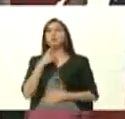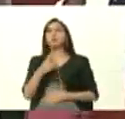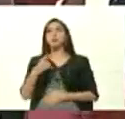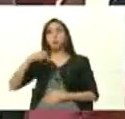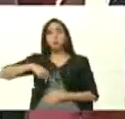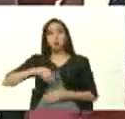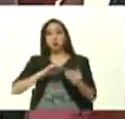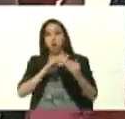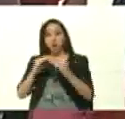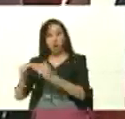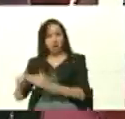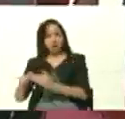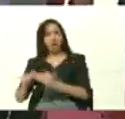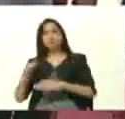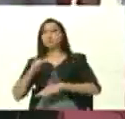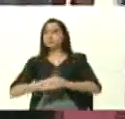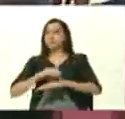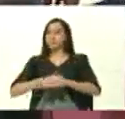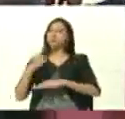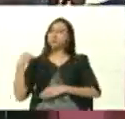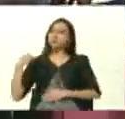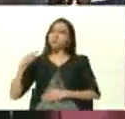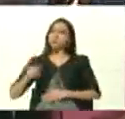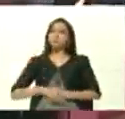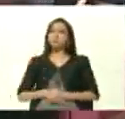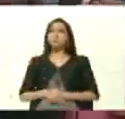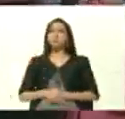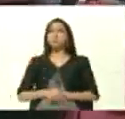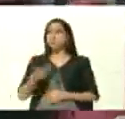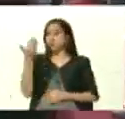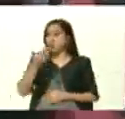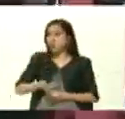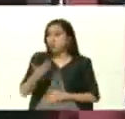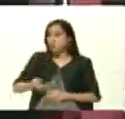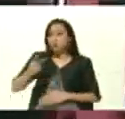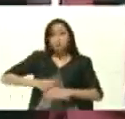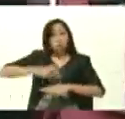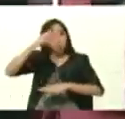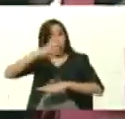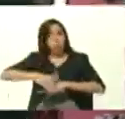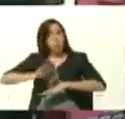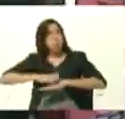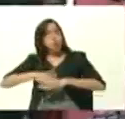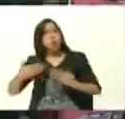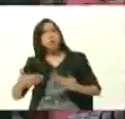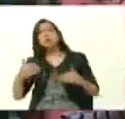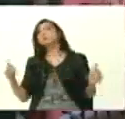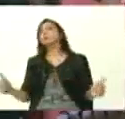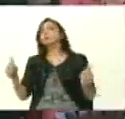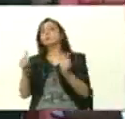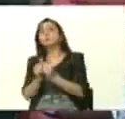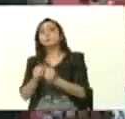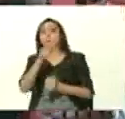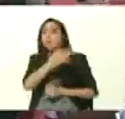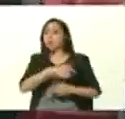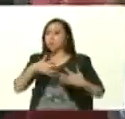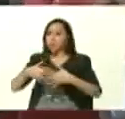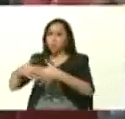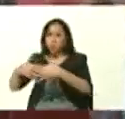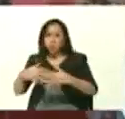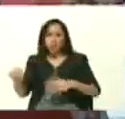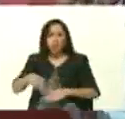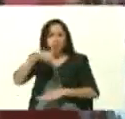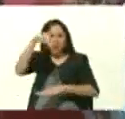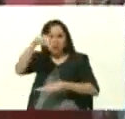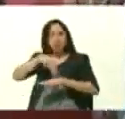con calzado del Plan Z. Así es, muy importante este plan, Nelly, porque es un plan de la mano con los industriales nacionales,